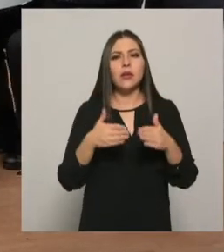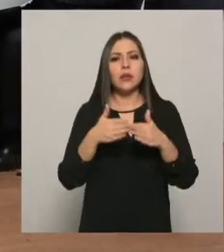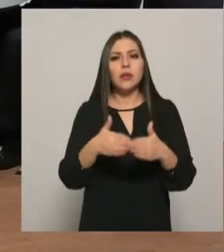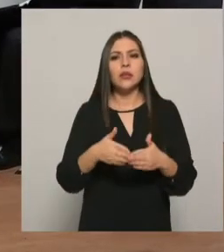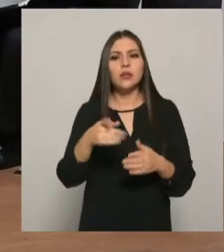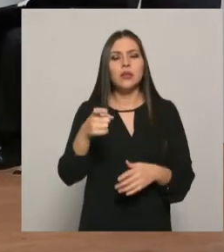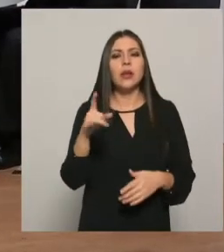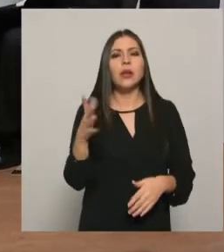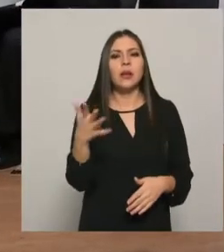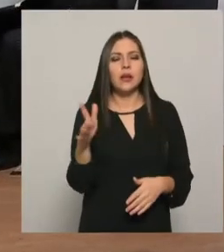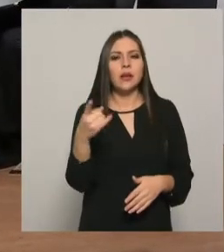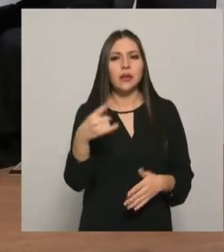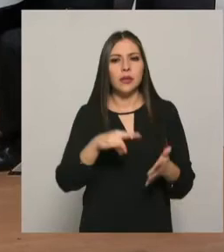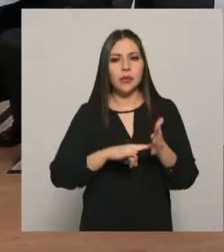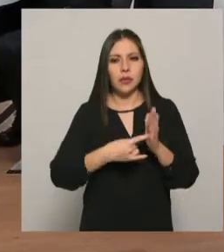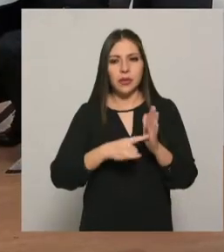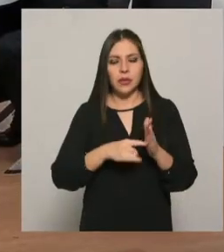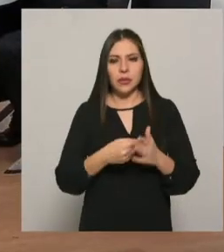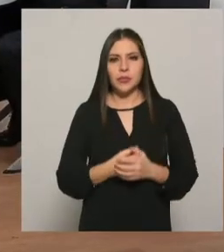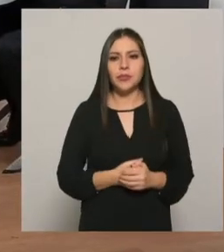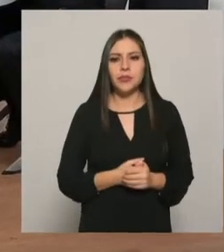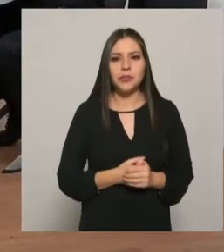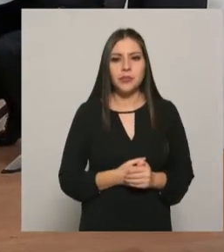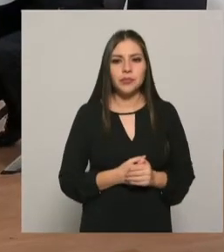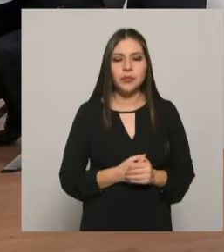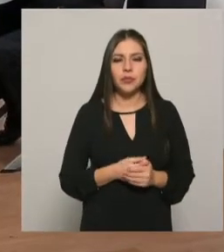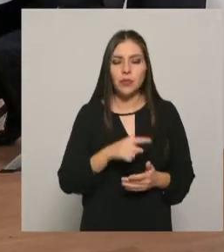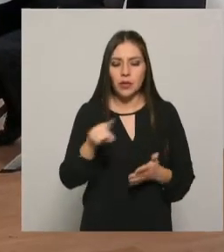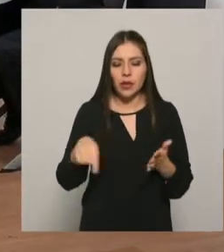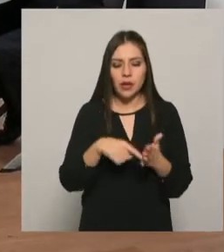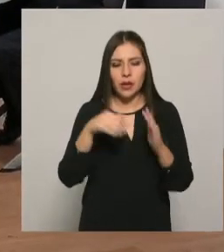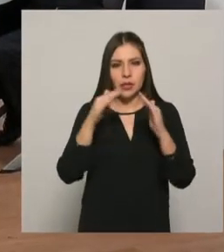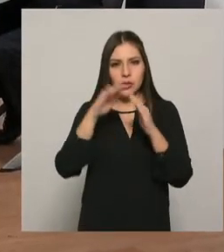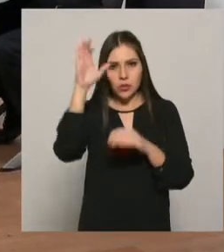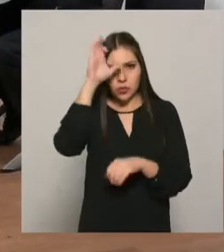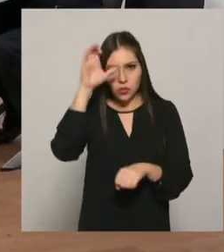embarcaderos. Muchos espacios, como en casas de cultura, como el Museo de